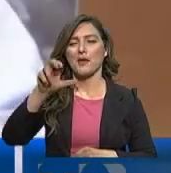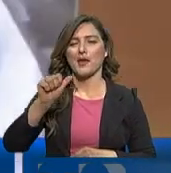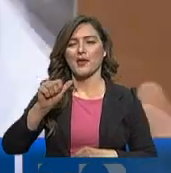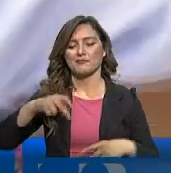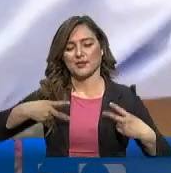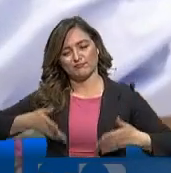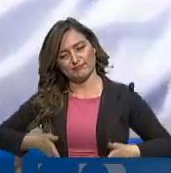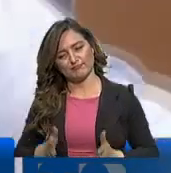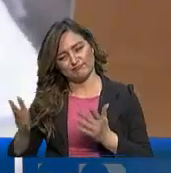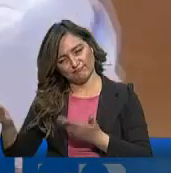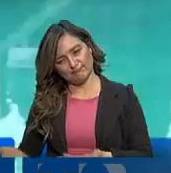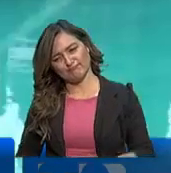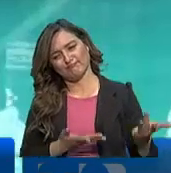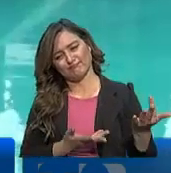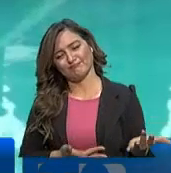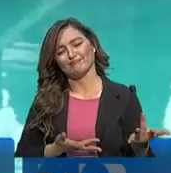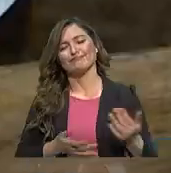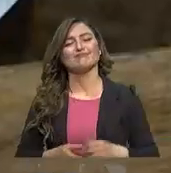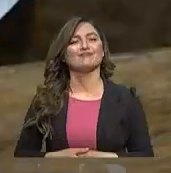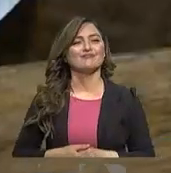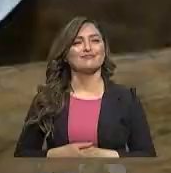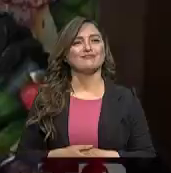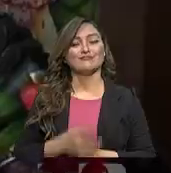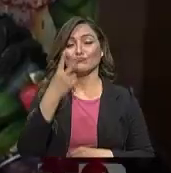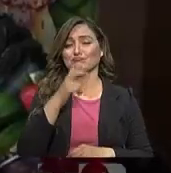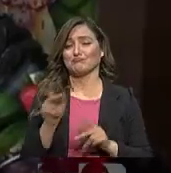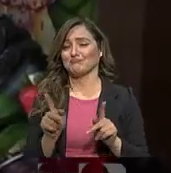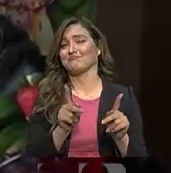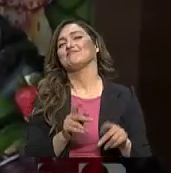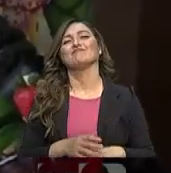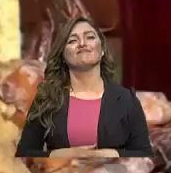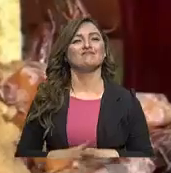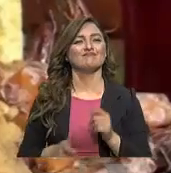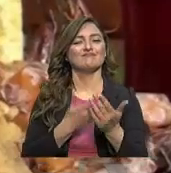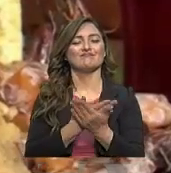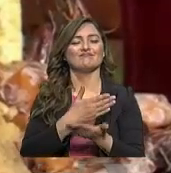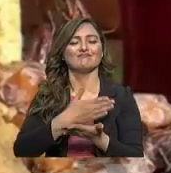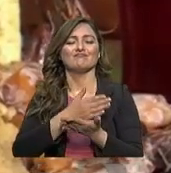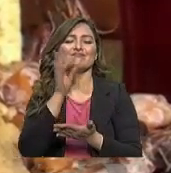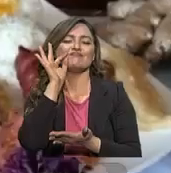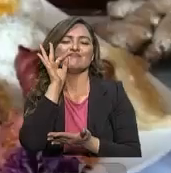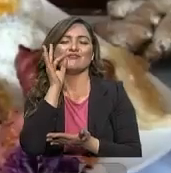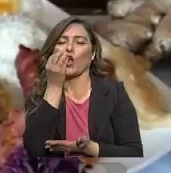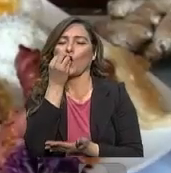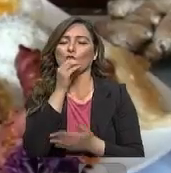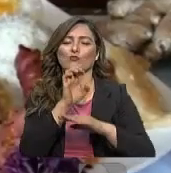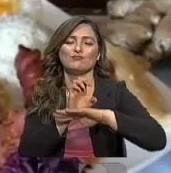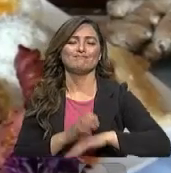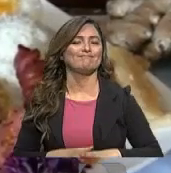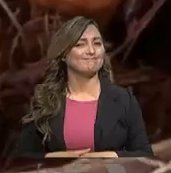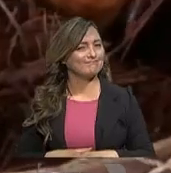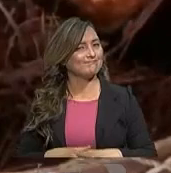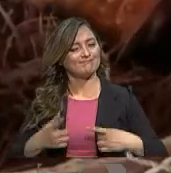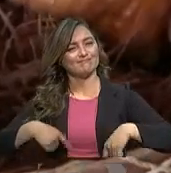vida, les espera con los brazos abiertos. Es así que la planta hotelera está lista, además de quienes ofrecen la rica gastronomía ecuatoriana, combinada